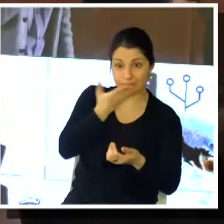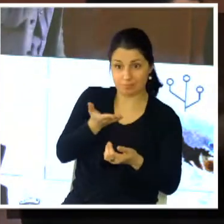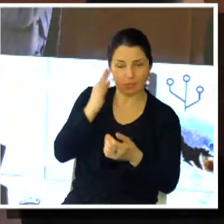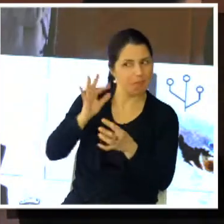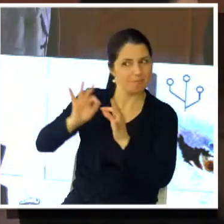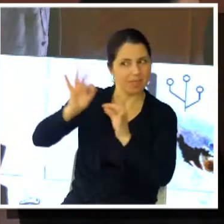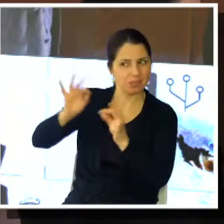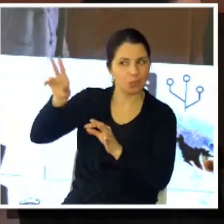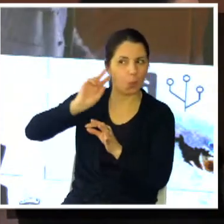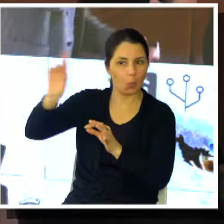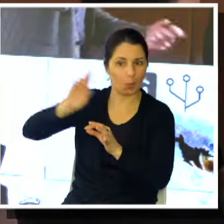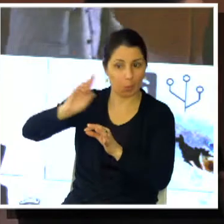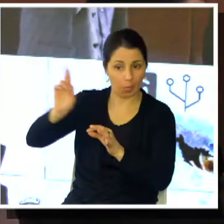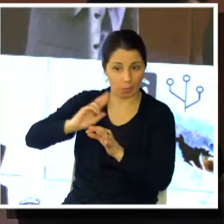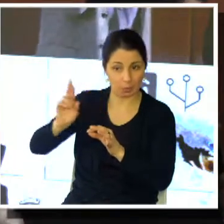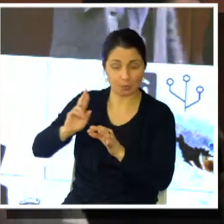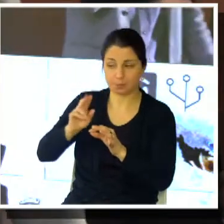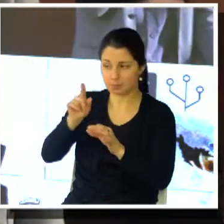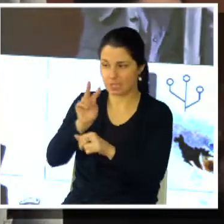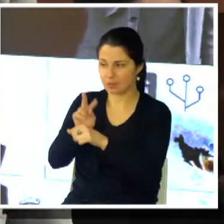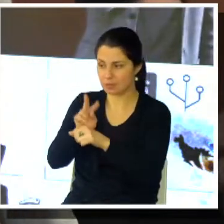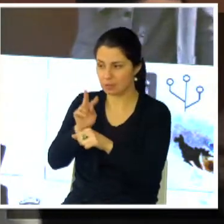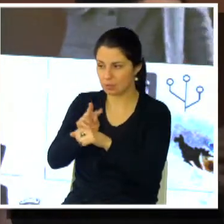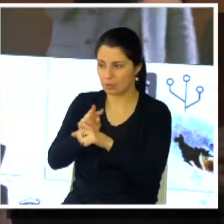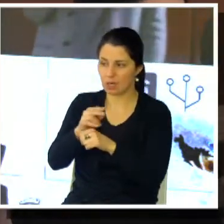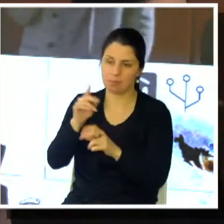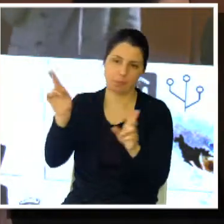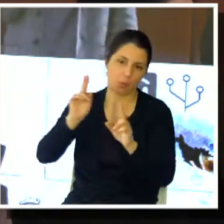la cantidad de ruido, o los niveles de ruido en la noche.